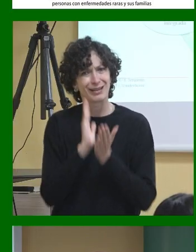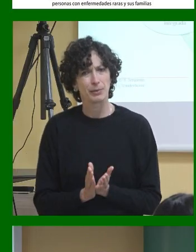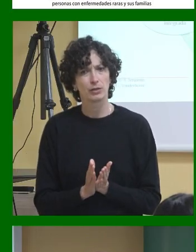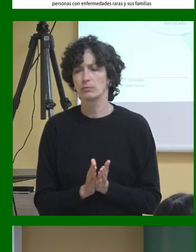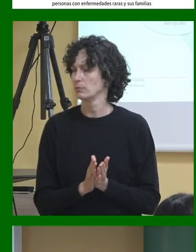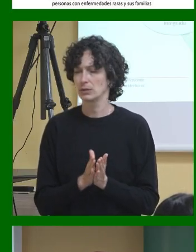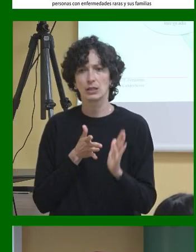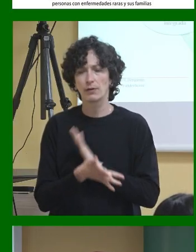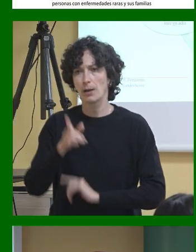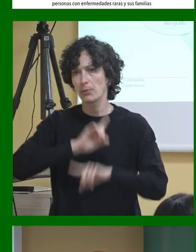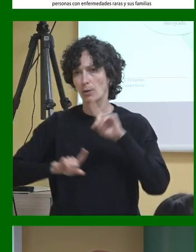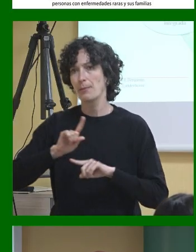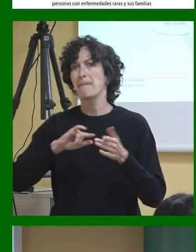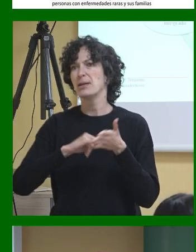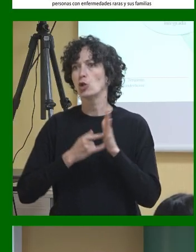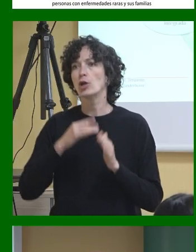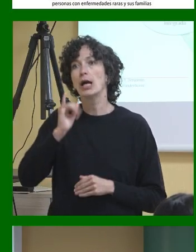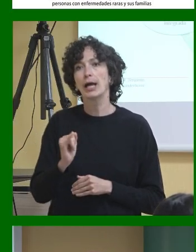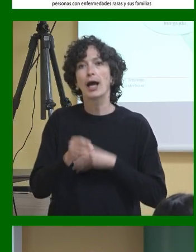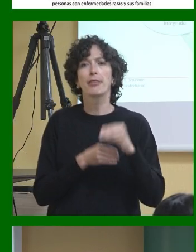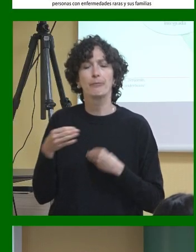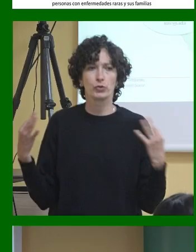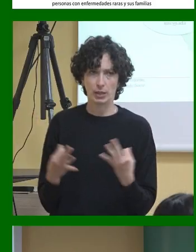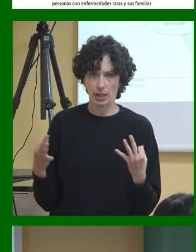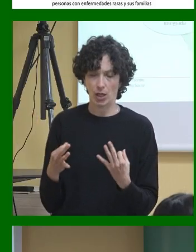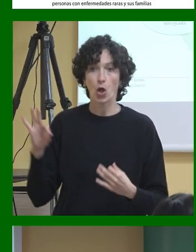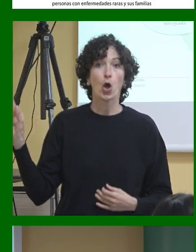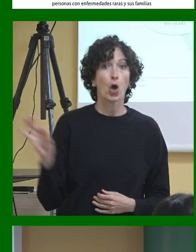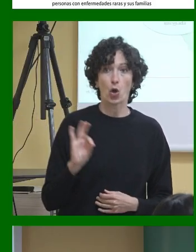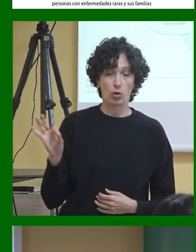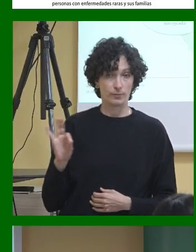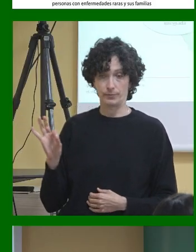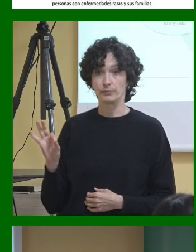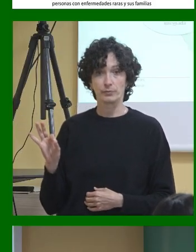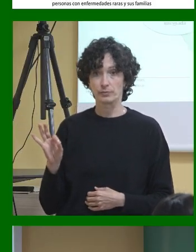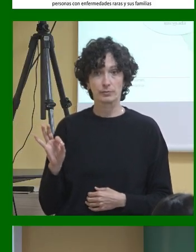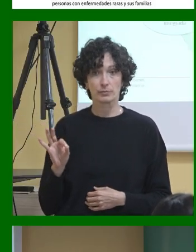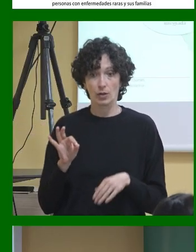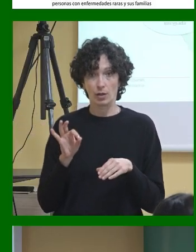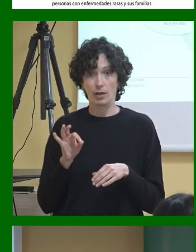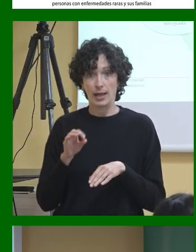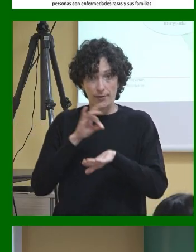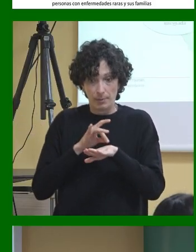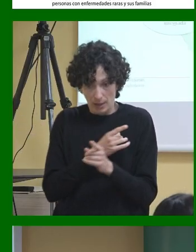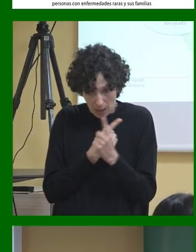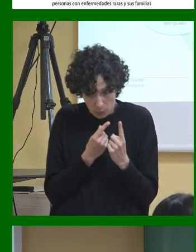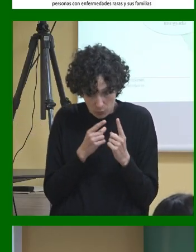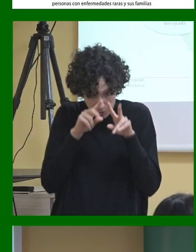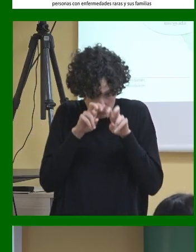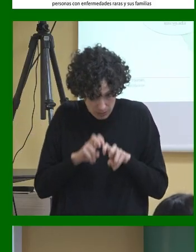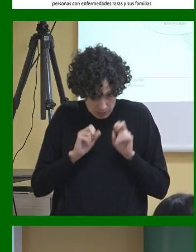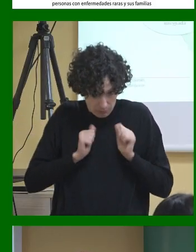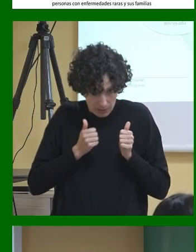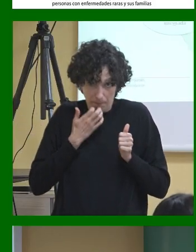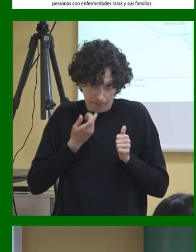de vista metodológico. Y es que, ¿qué hacemos? O te pones a investigar un grupito de enfermedades, que es lo que hemos hecho